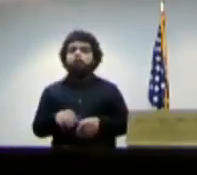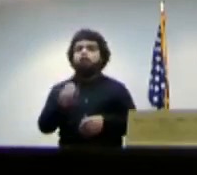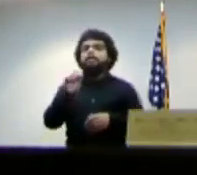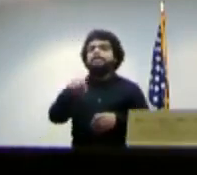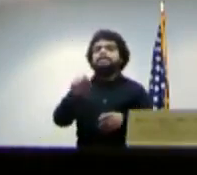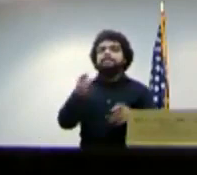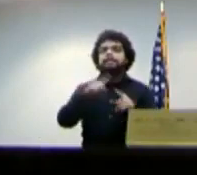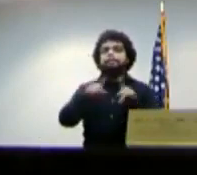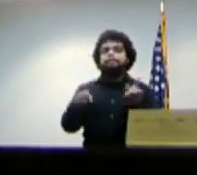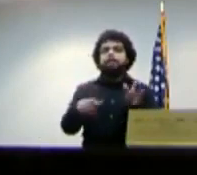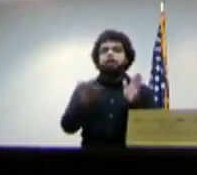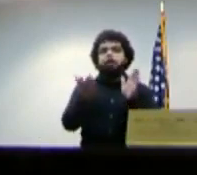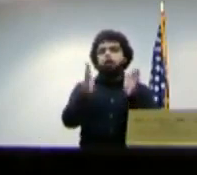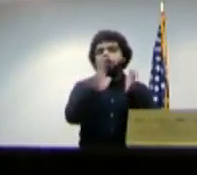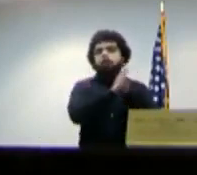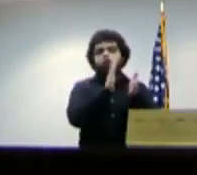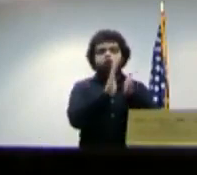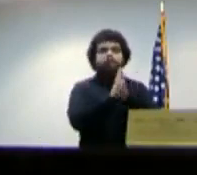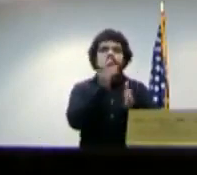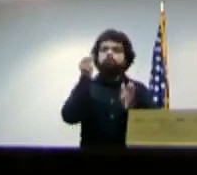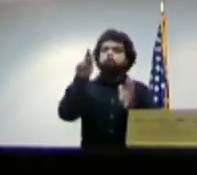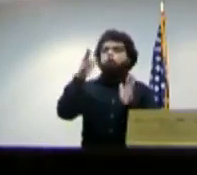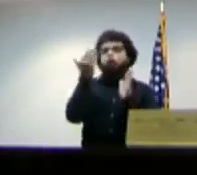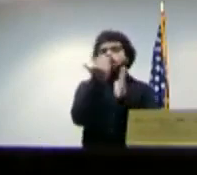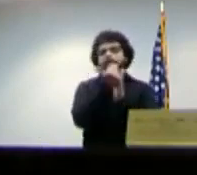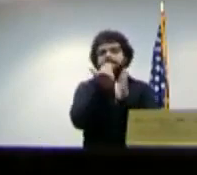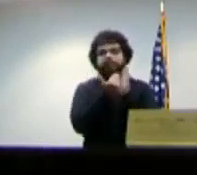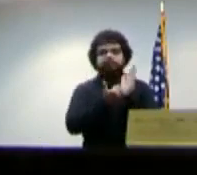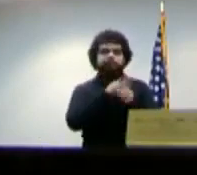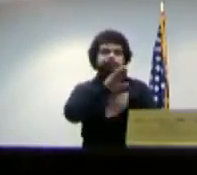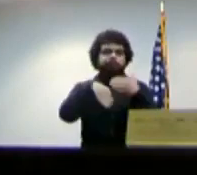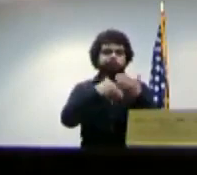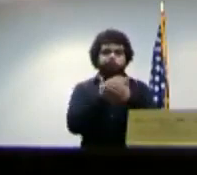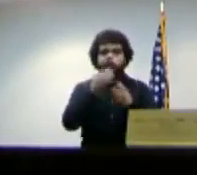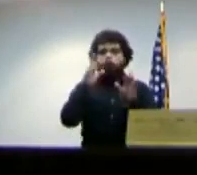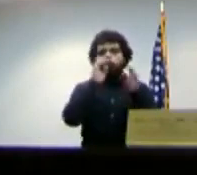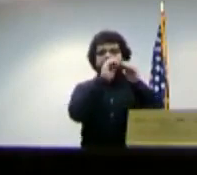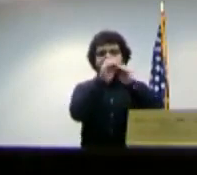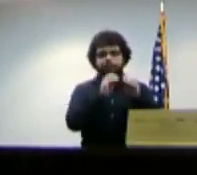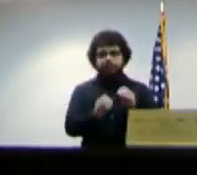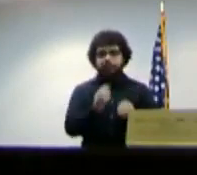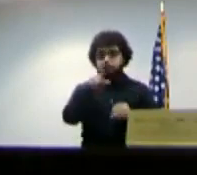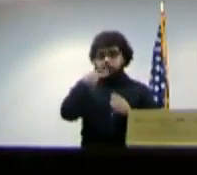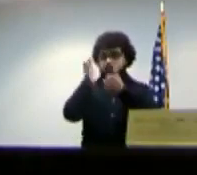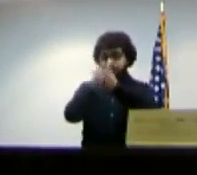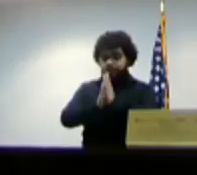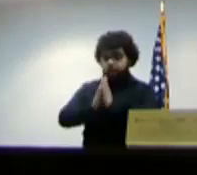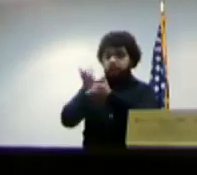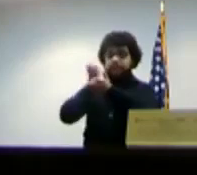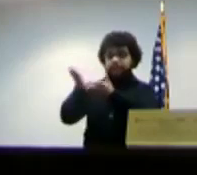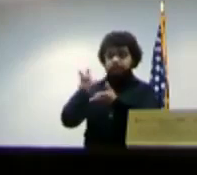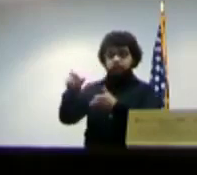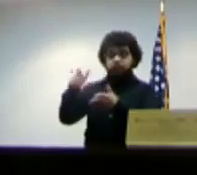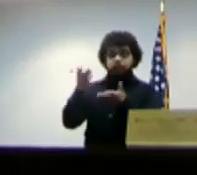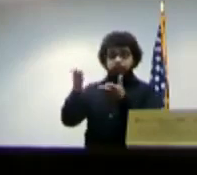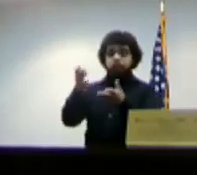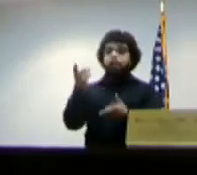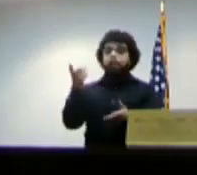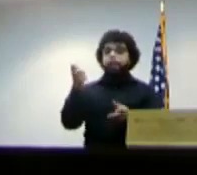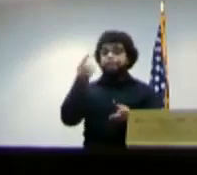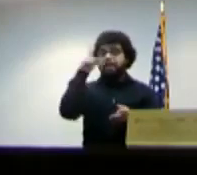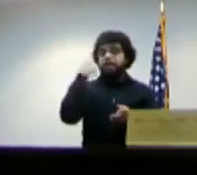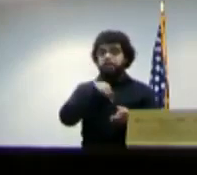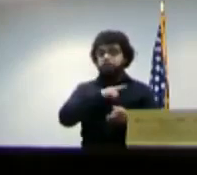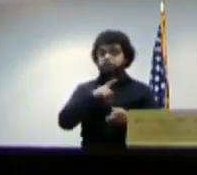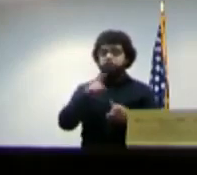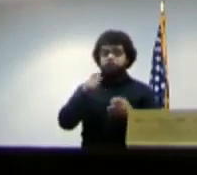documento, un listado de las reparaciones, un listado de lo que ustedes le pidieron, del servicio que dieron, para uno poder verificar